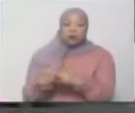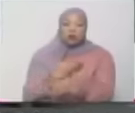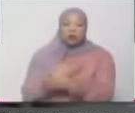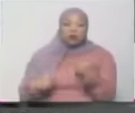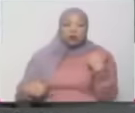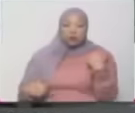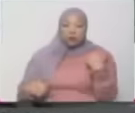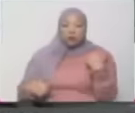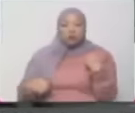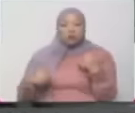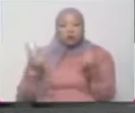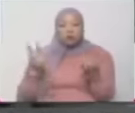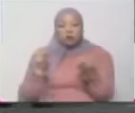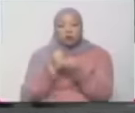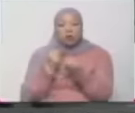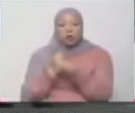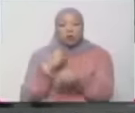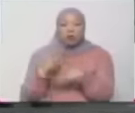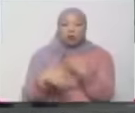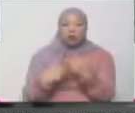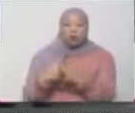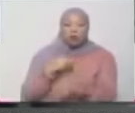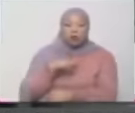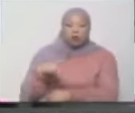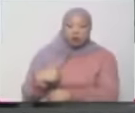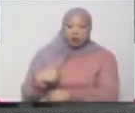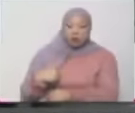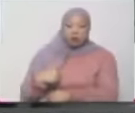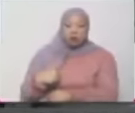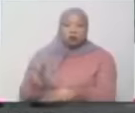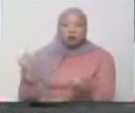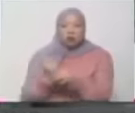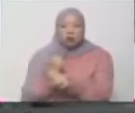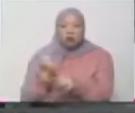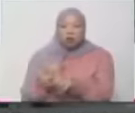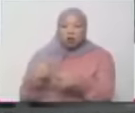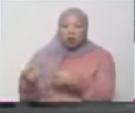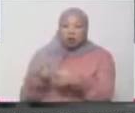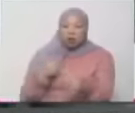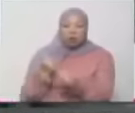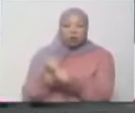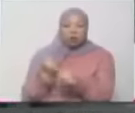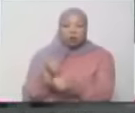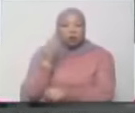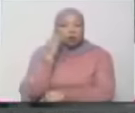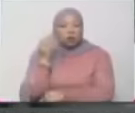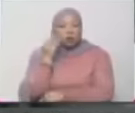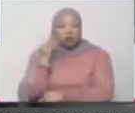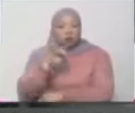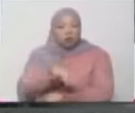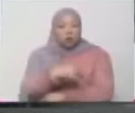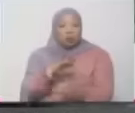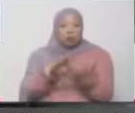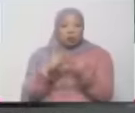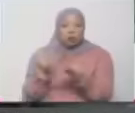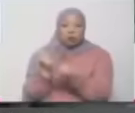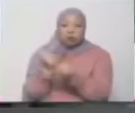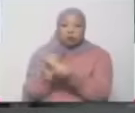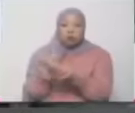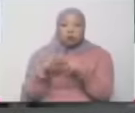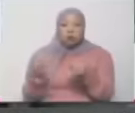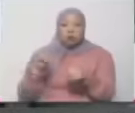antes de crear una nueva burocracia, es tratar de coordinar esta experiencia de la Universidad de las Comunas con todas